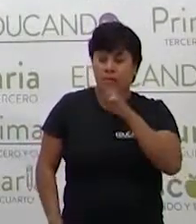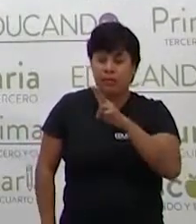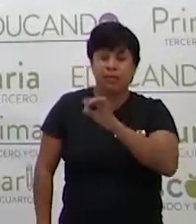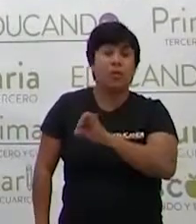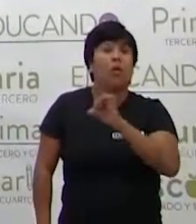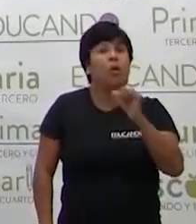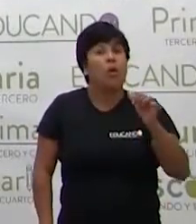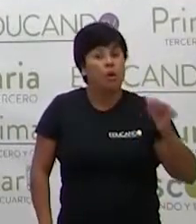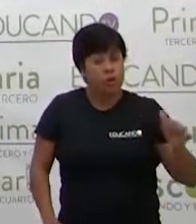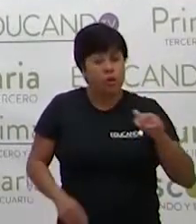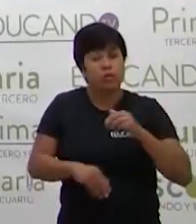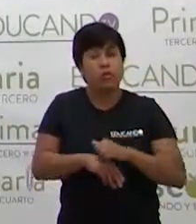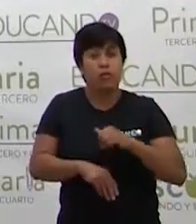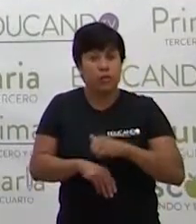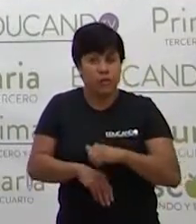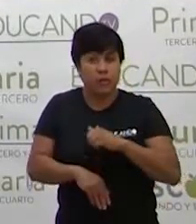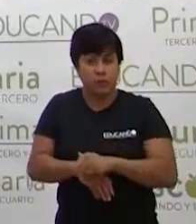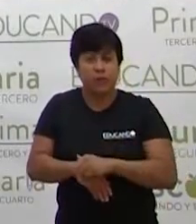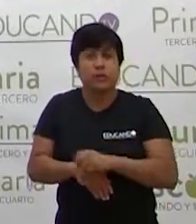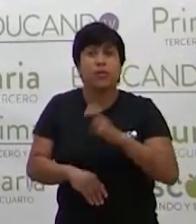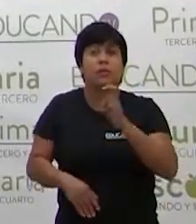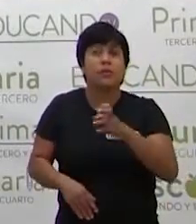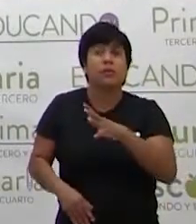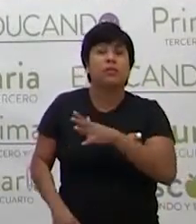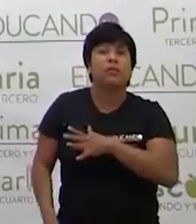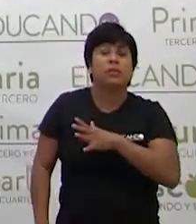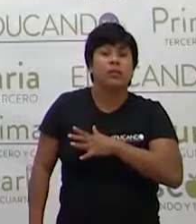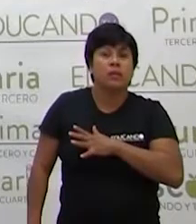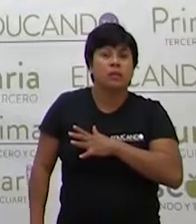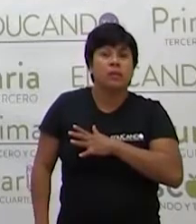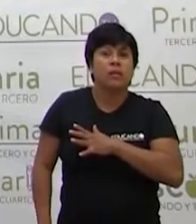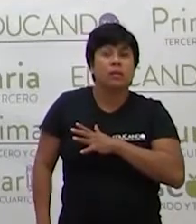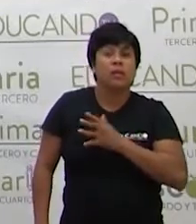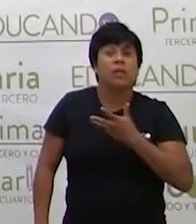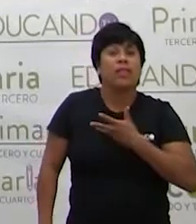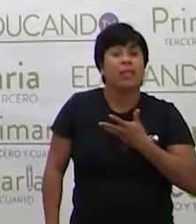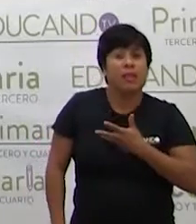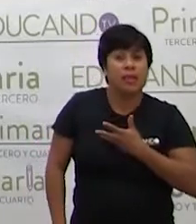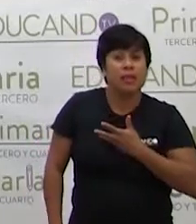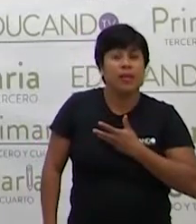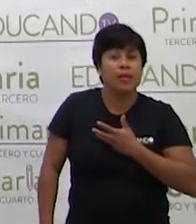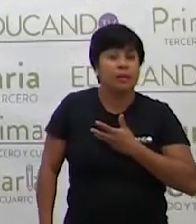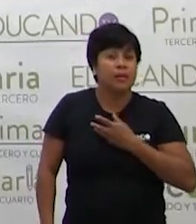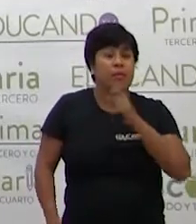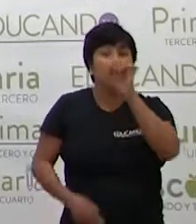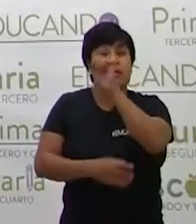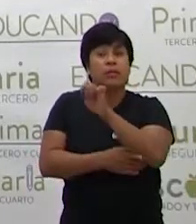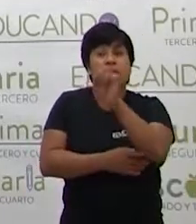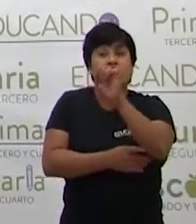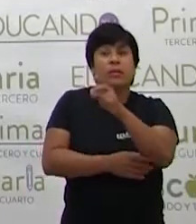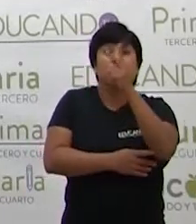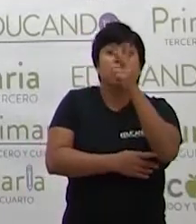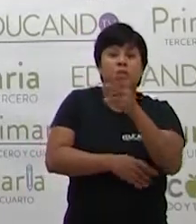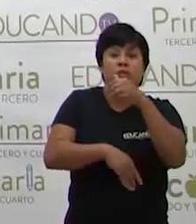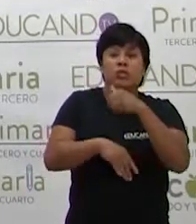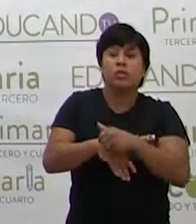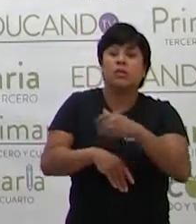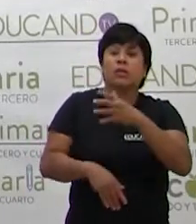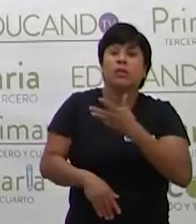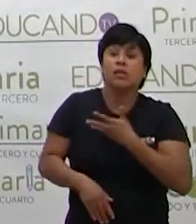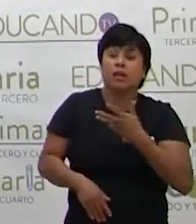Otros números que sean escribe dos números que